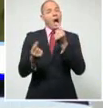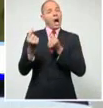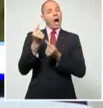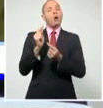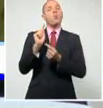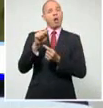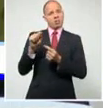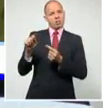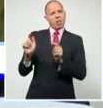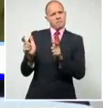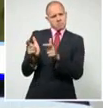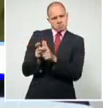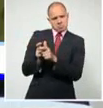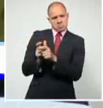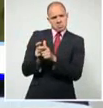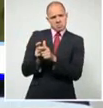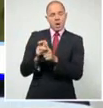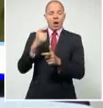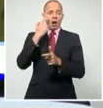ahora